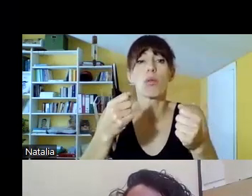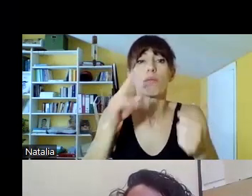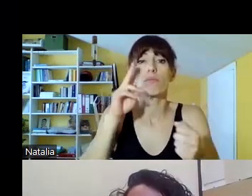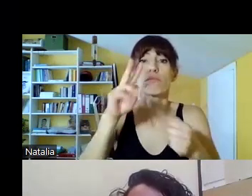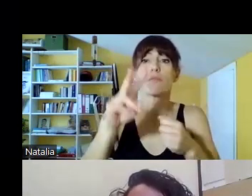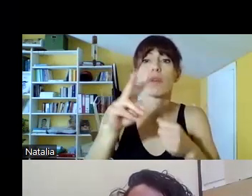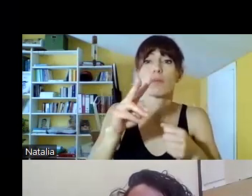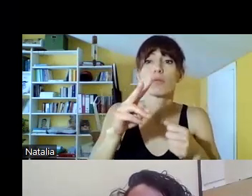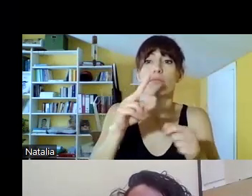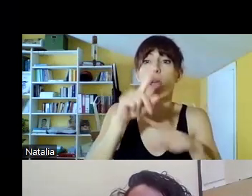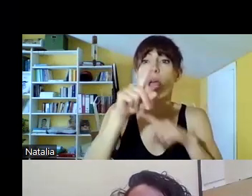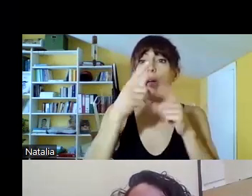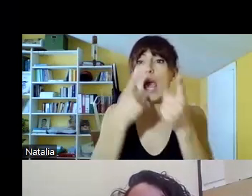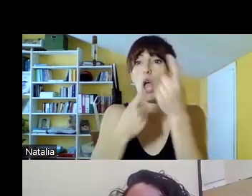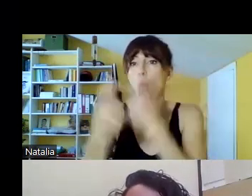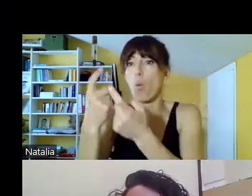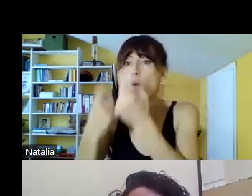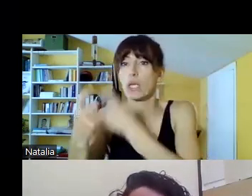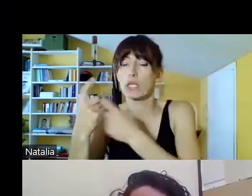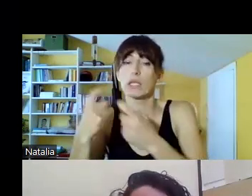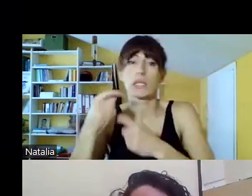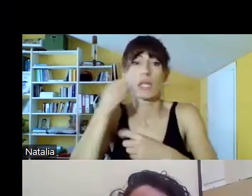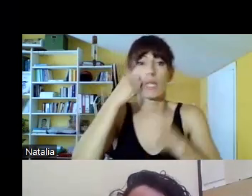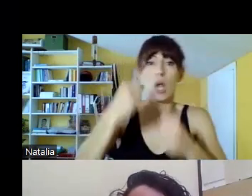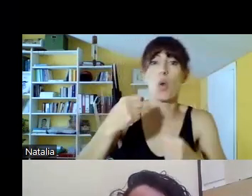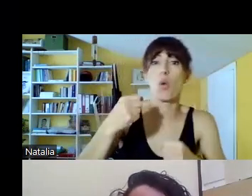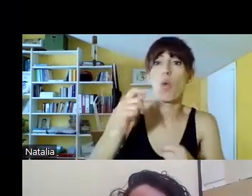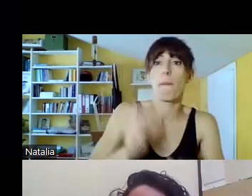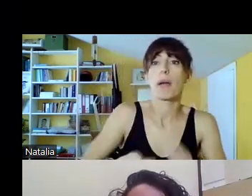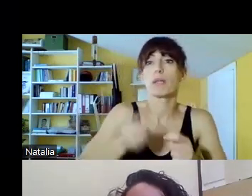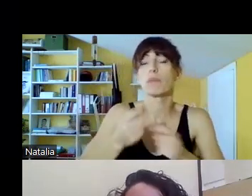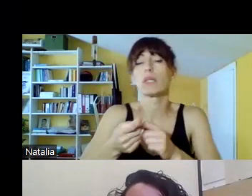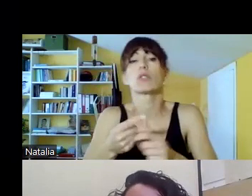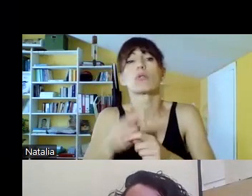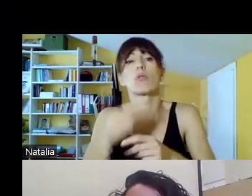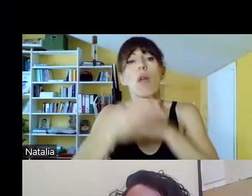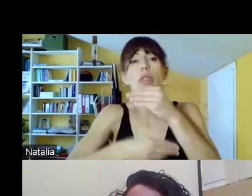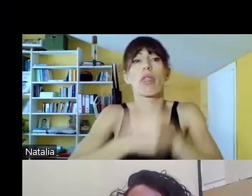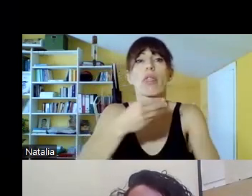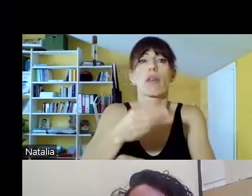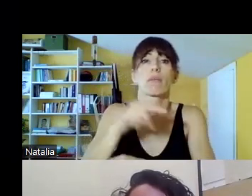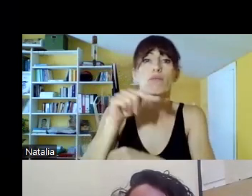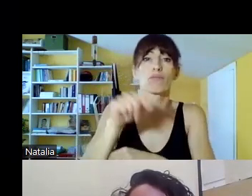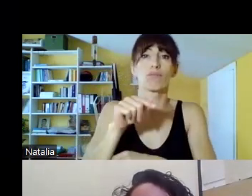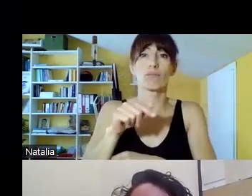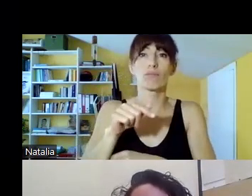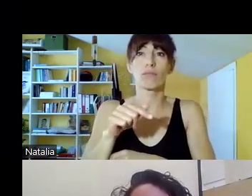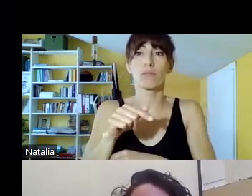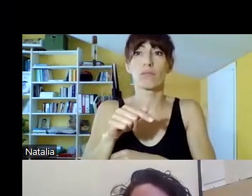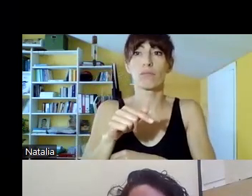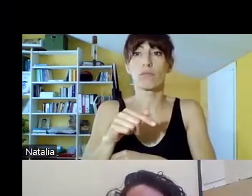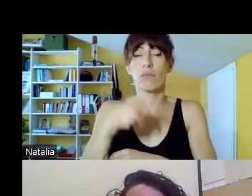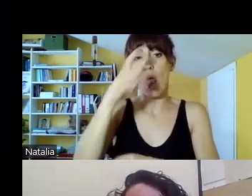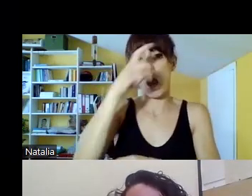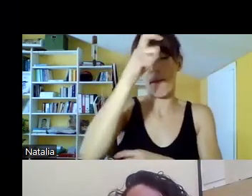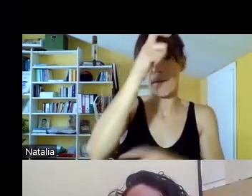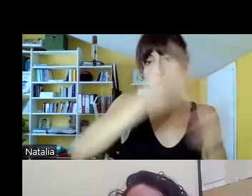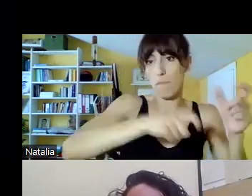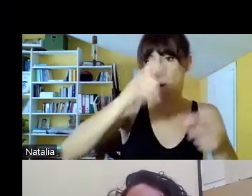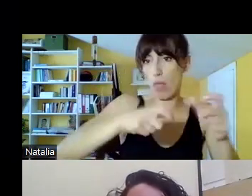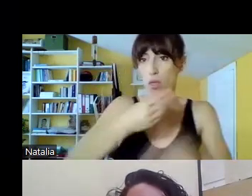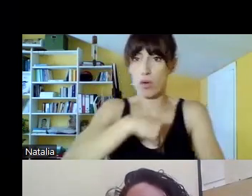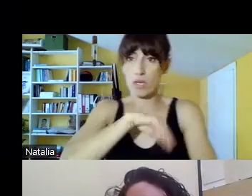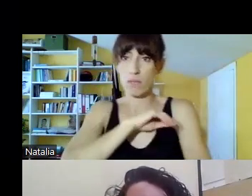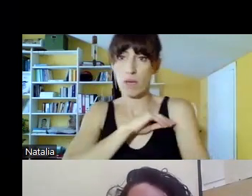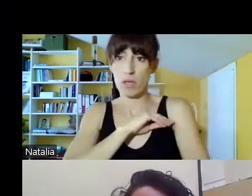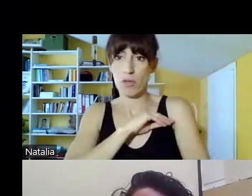trabajamos con la encuesta de salud del País Vasco, la encuesta nacional de salud española y la parte relativa a la población española de la